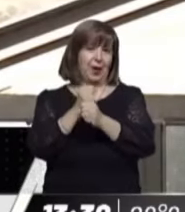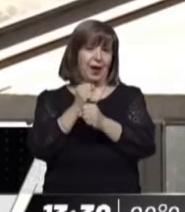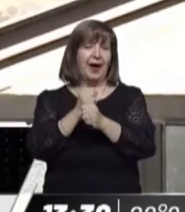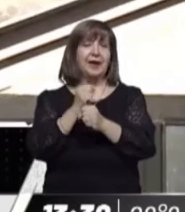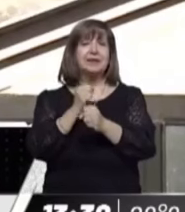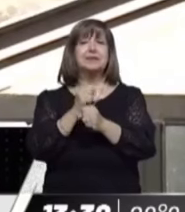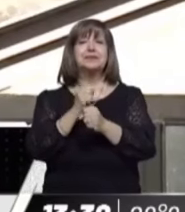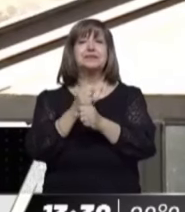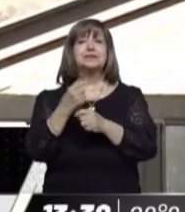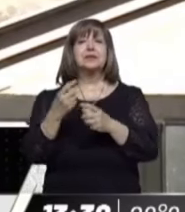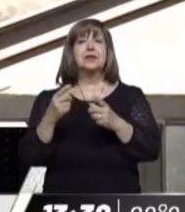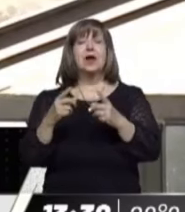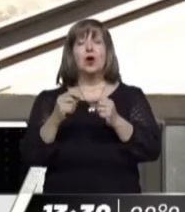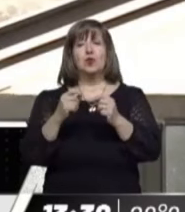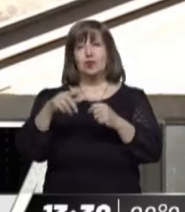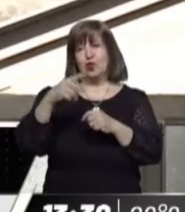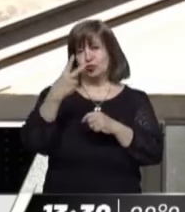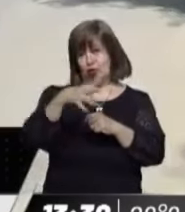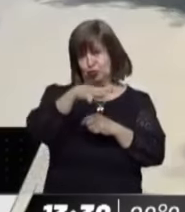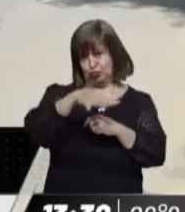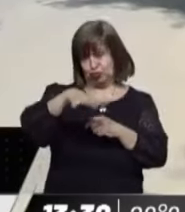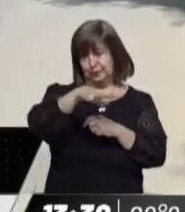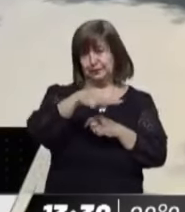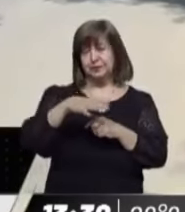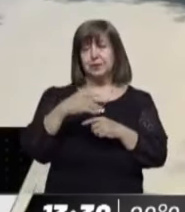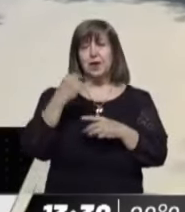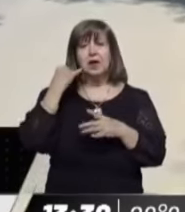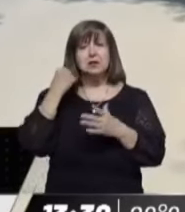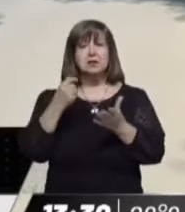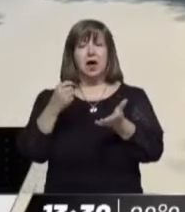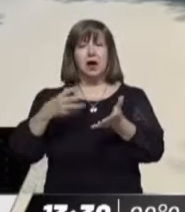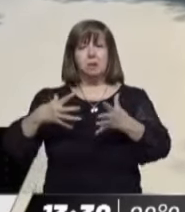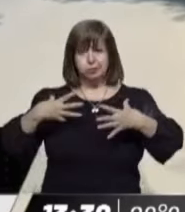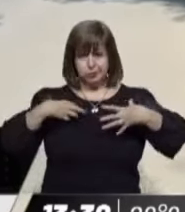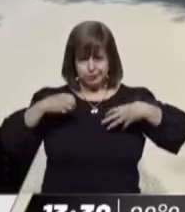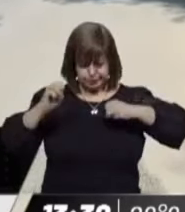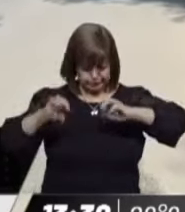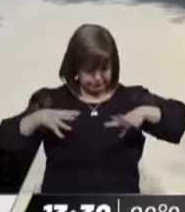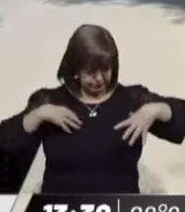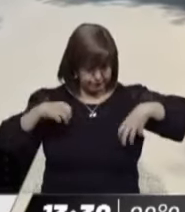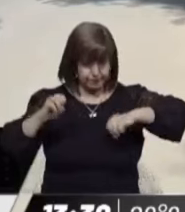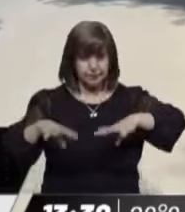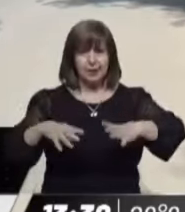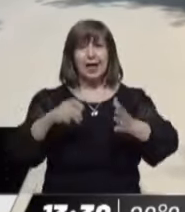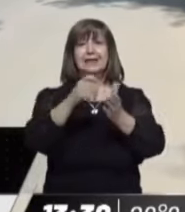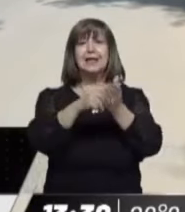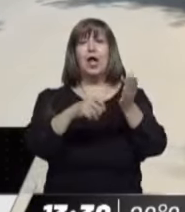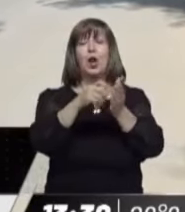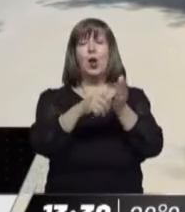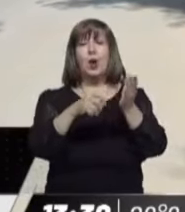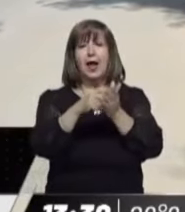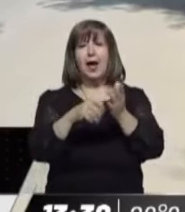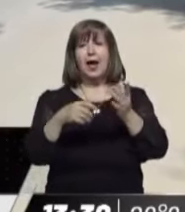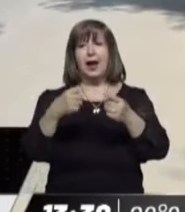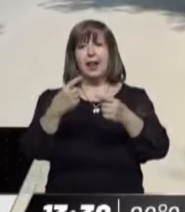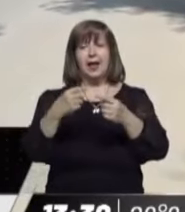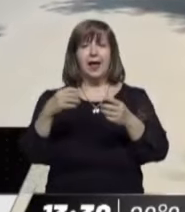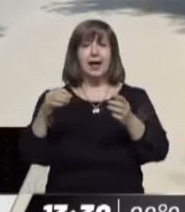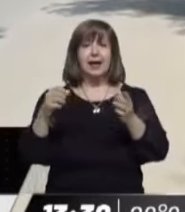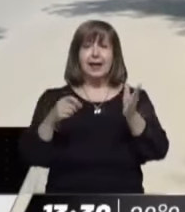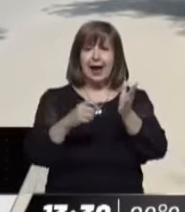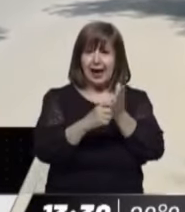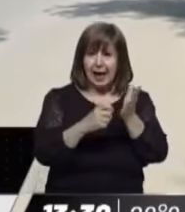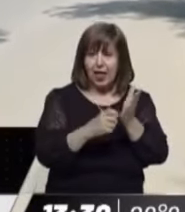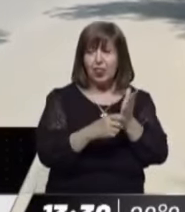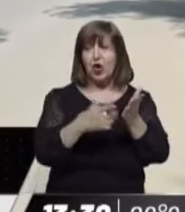penitenciario el número dos mediante una requisa le hallaron drogas celulares y varios cargadores y auriculares a partir de esto se